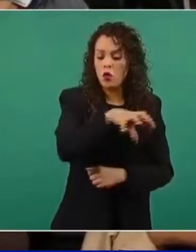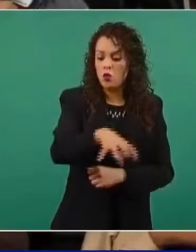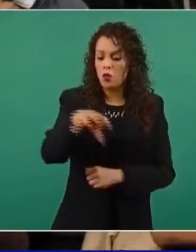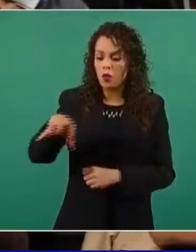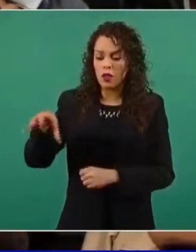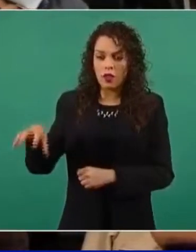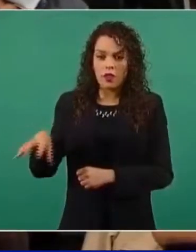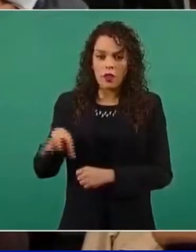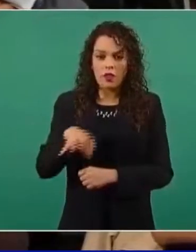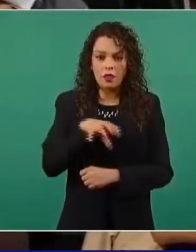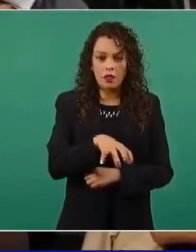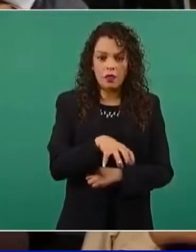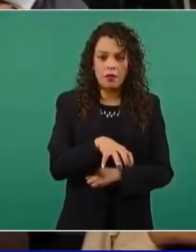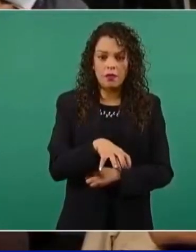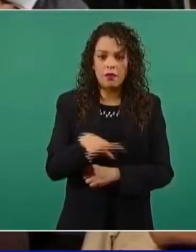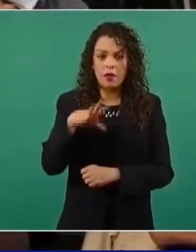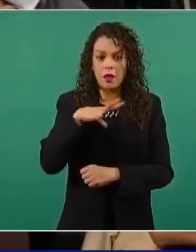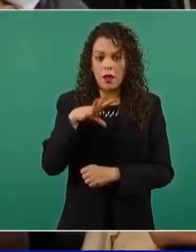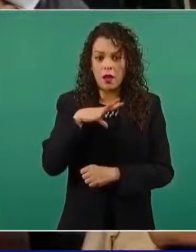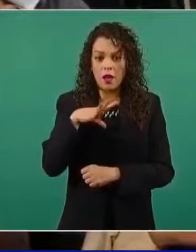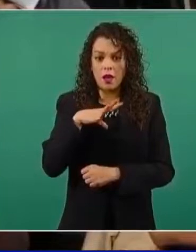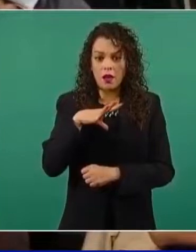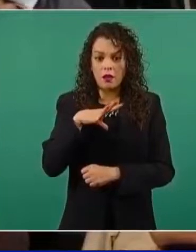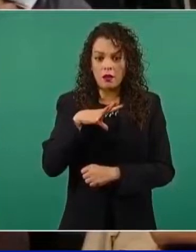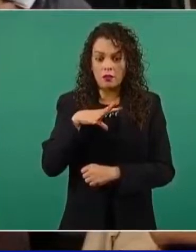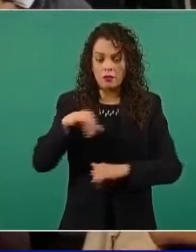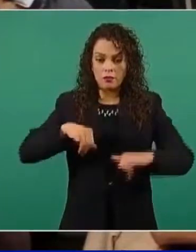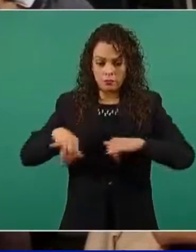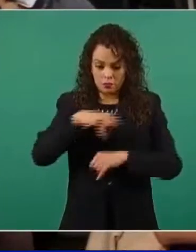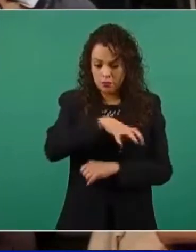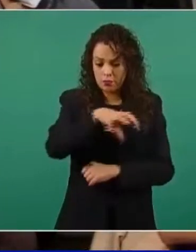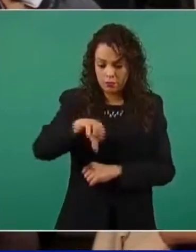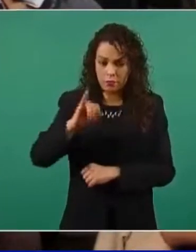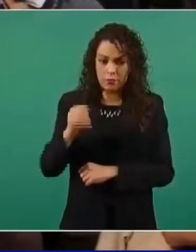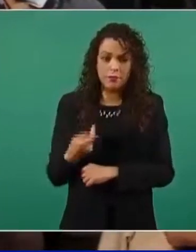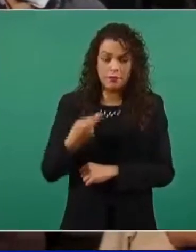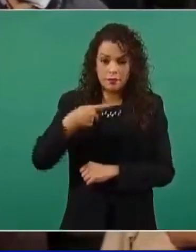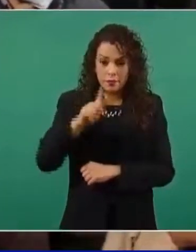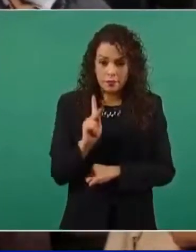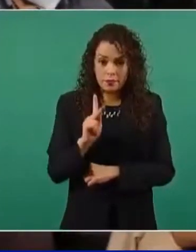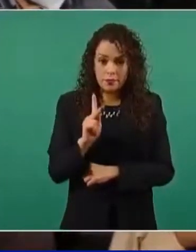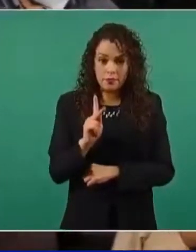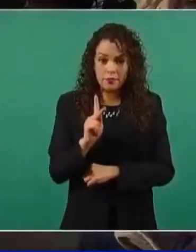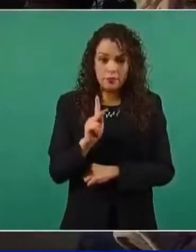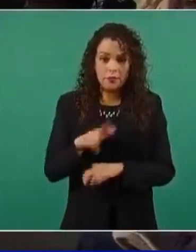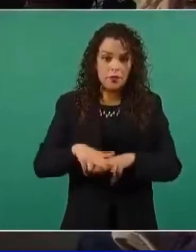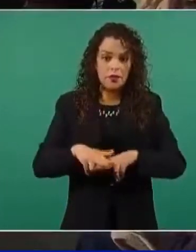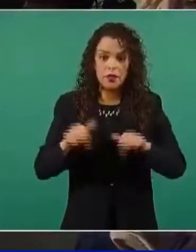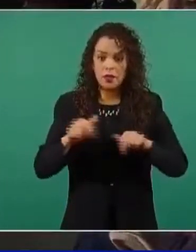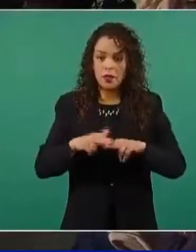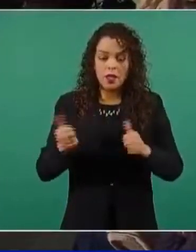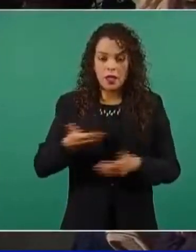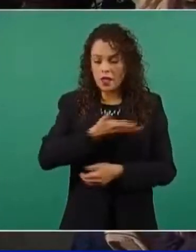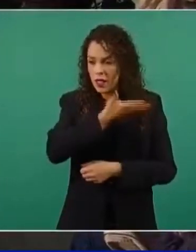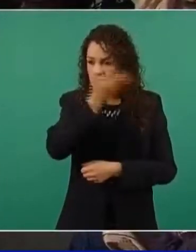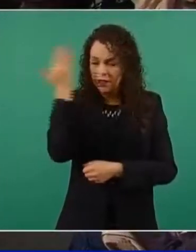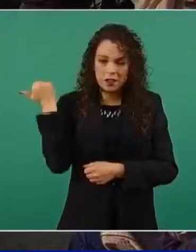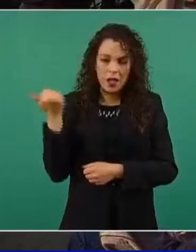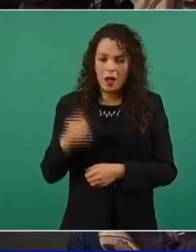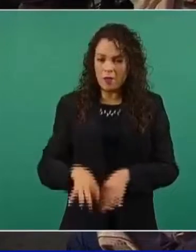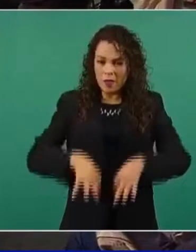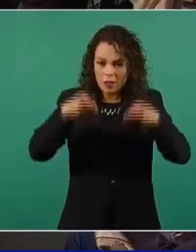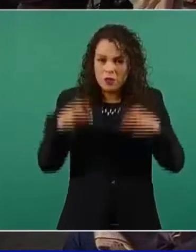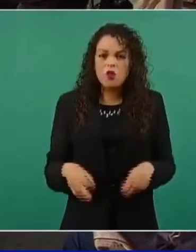localidades que estaban en la cartografía, pero en los mapas, pero que nadie sabía con exactitud dónde